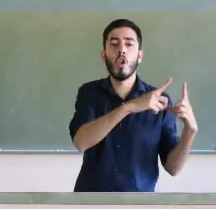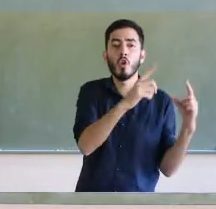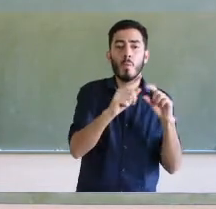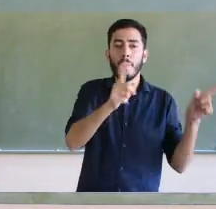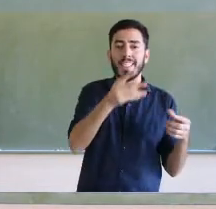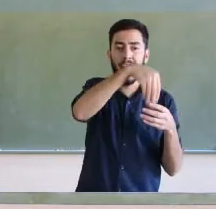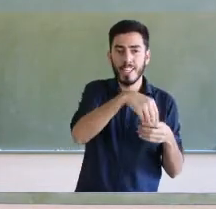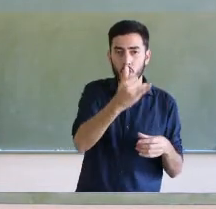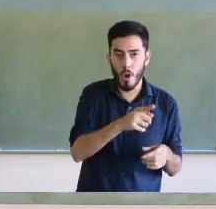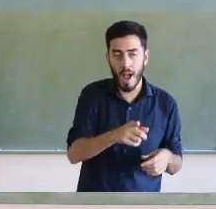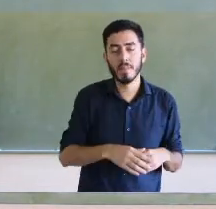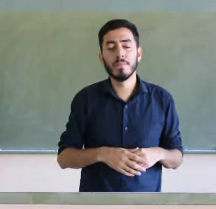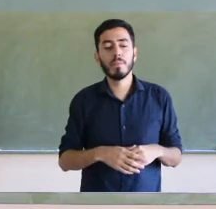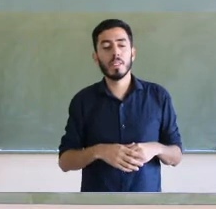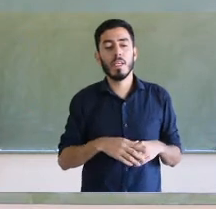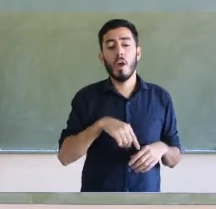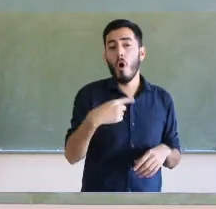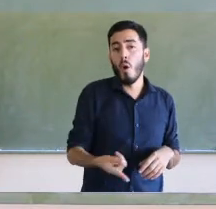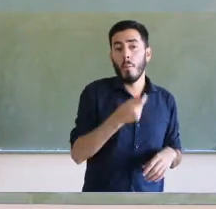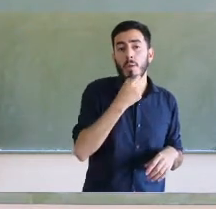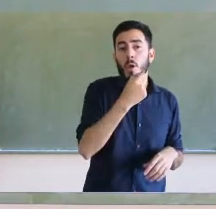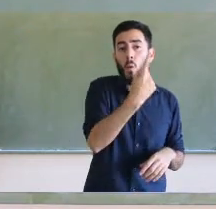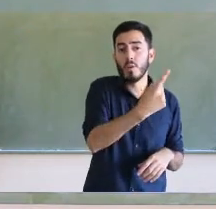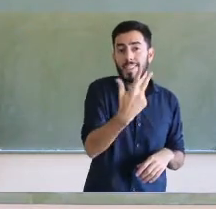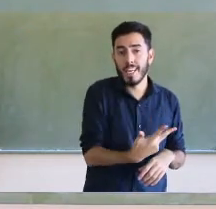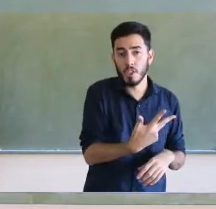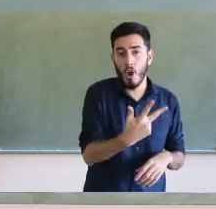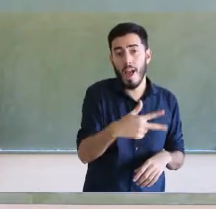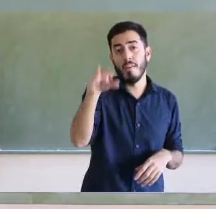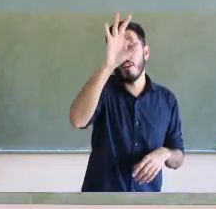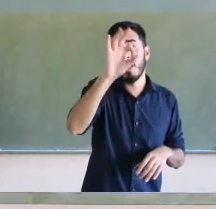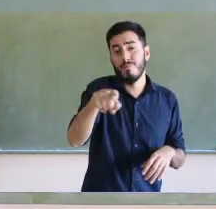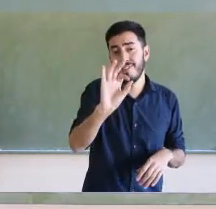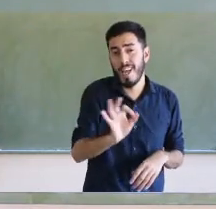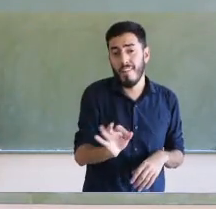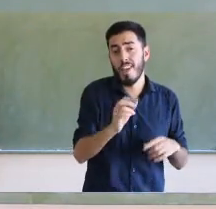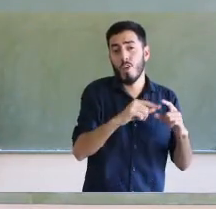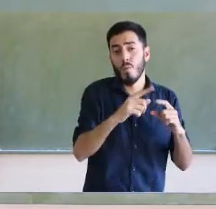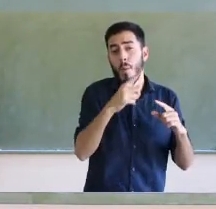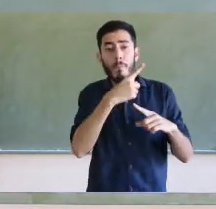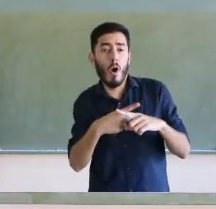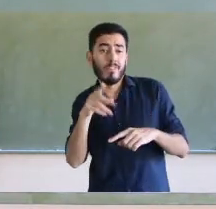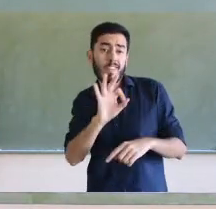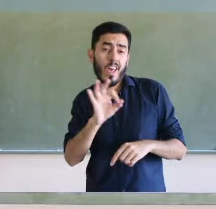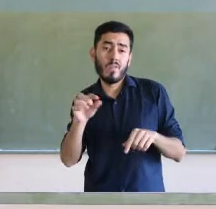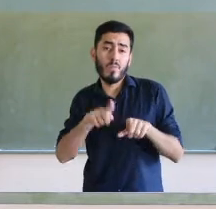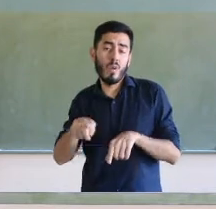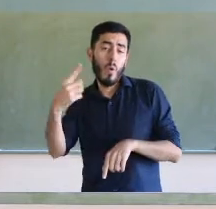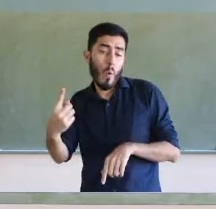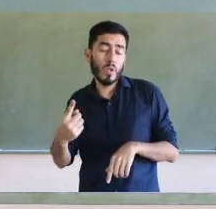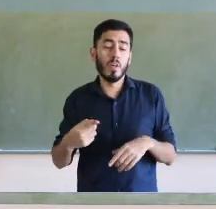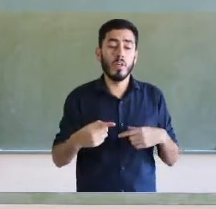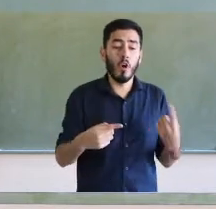tenemos, por ejemplo, un tercio a la cero, ¿sí? Siempre todo número elevado a la cero nos da uno. Y por último, un